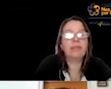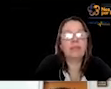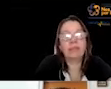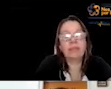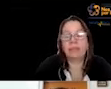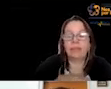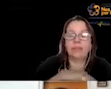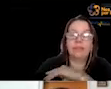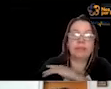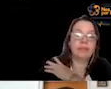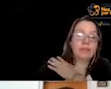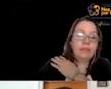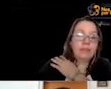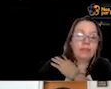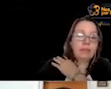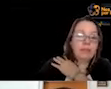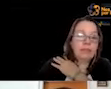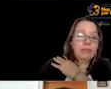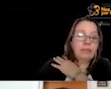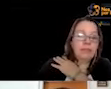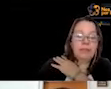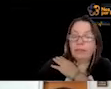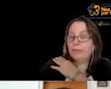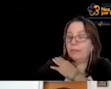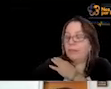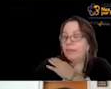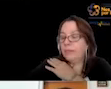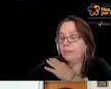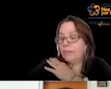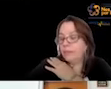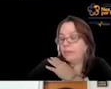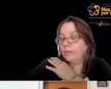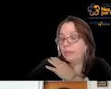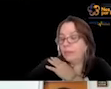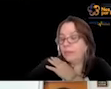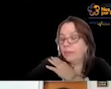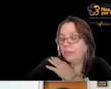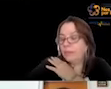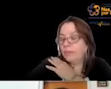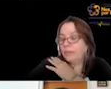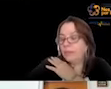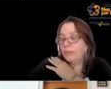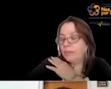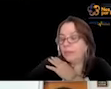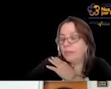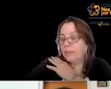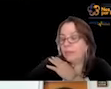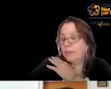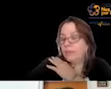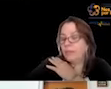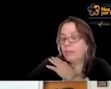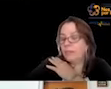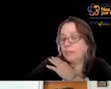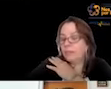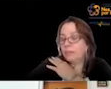pero con la alimentación adecuada podemos llegar a prevenir, con los factores dietéticos que vamos a ver ahora, y los estilos de vida saludables, podemos llegar a